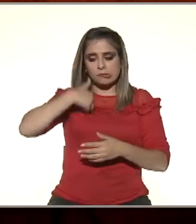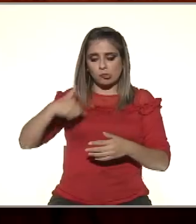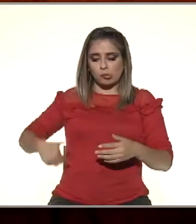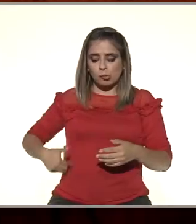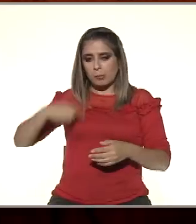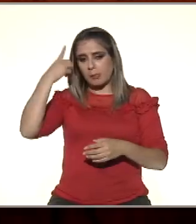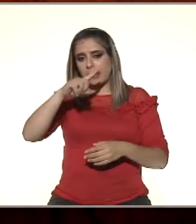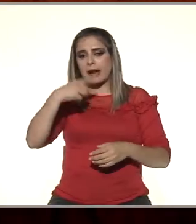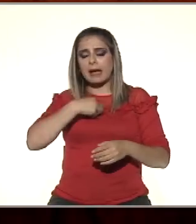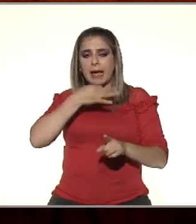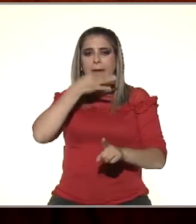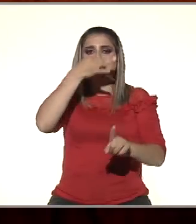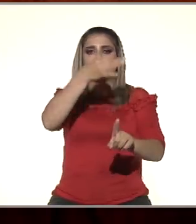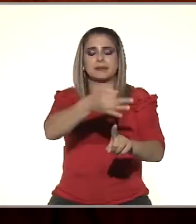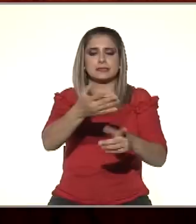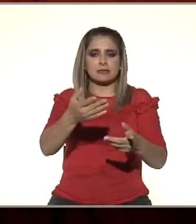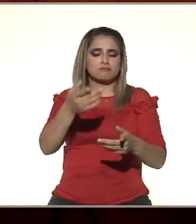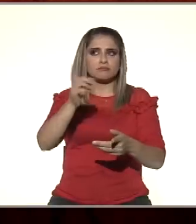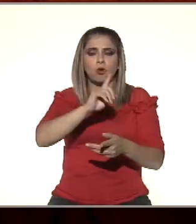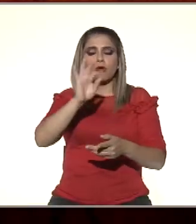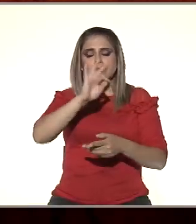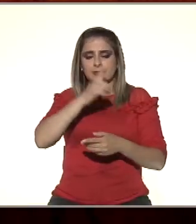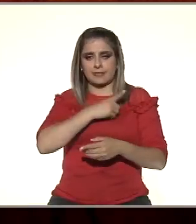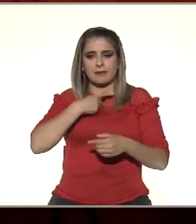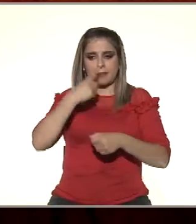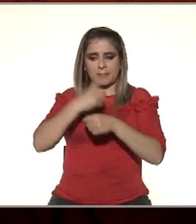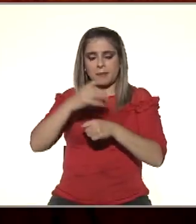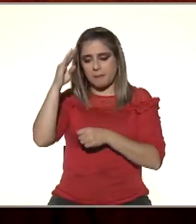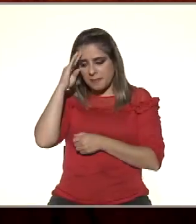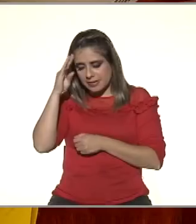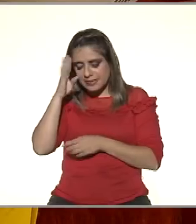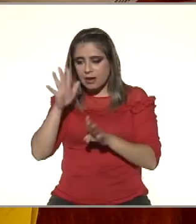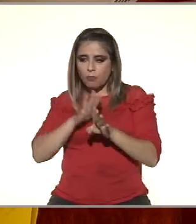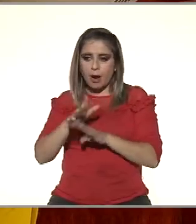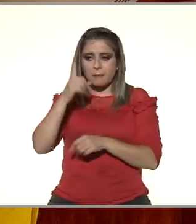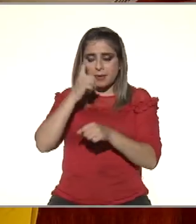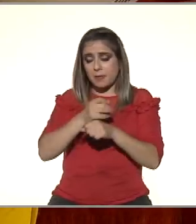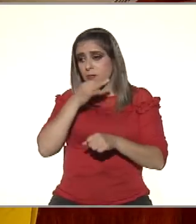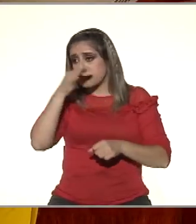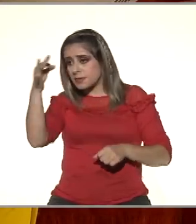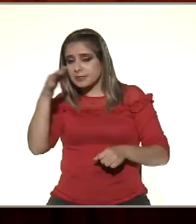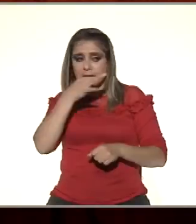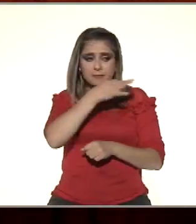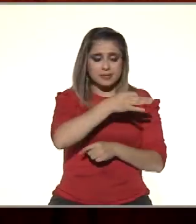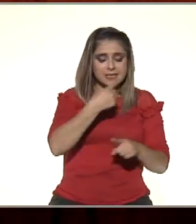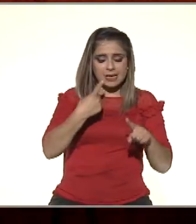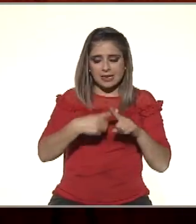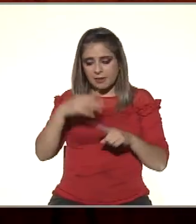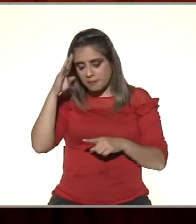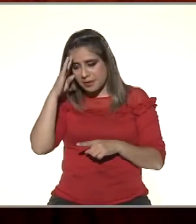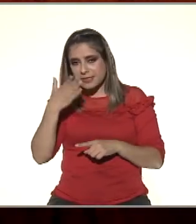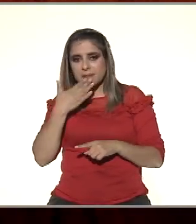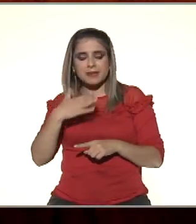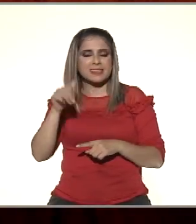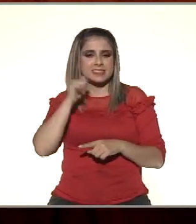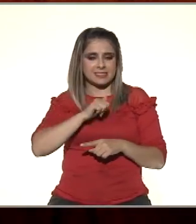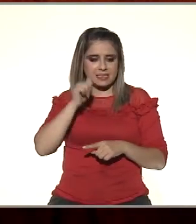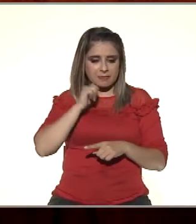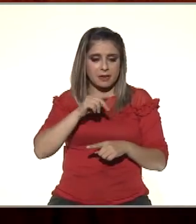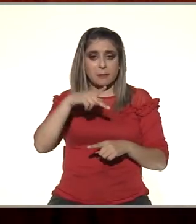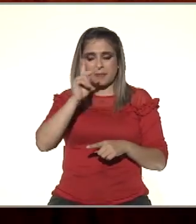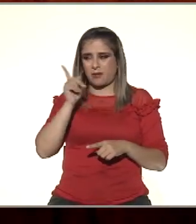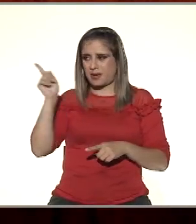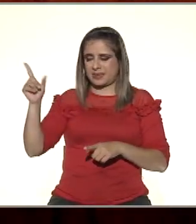esta posibilidad de pensar, hubiera sido mejor idea platicarlo. Pero creo que algo muy doloroso de lo que comentó